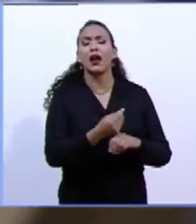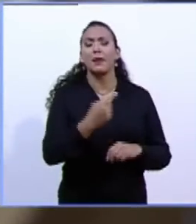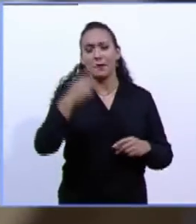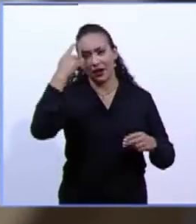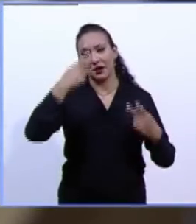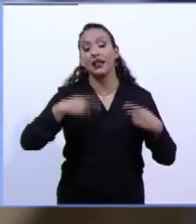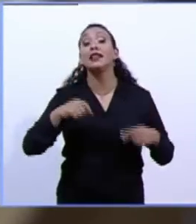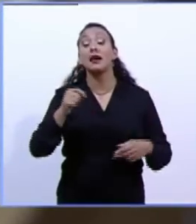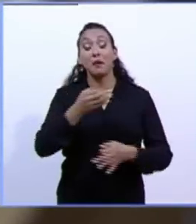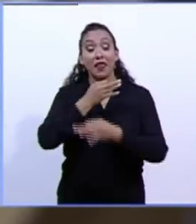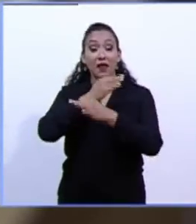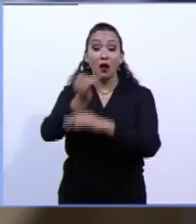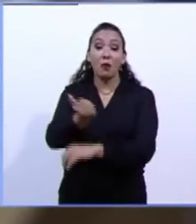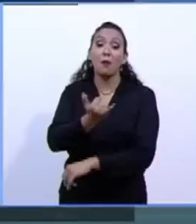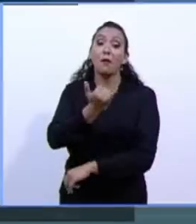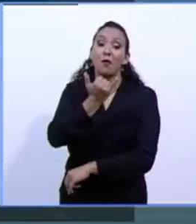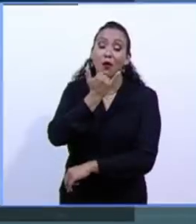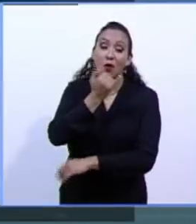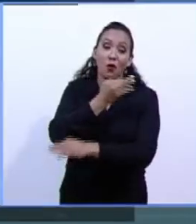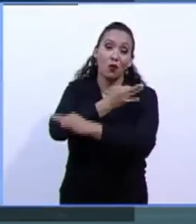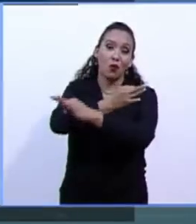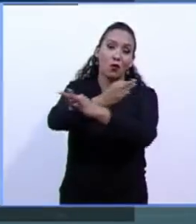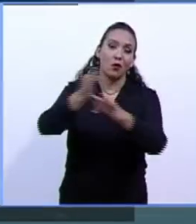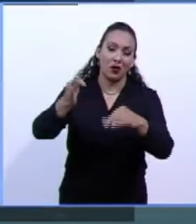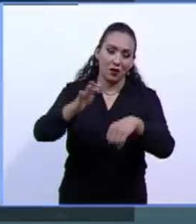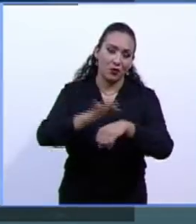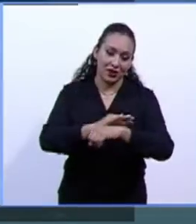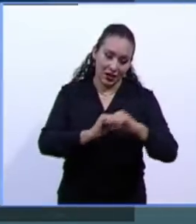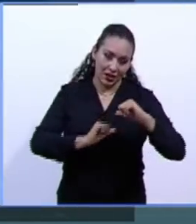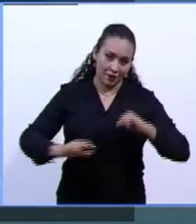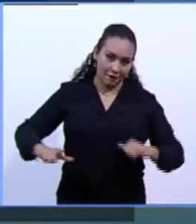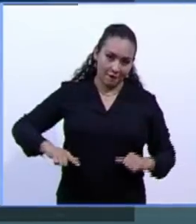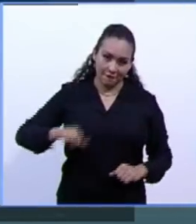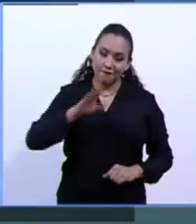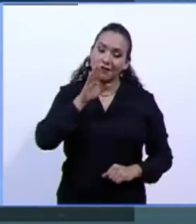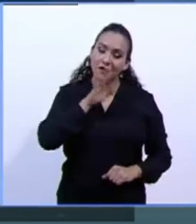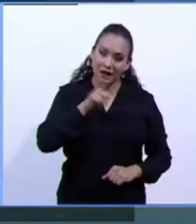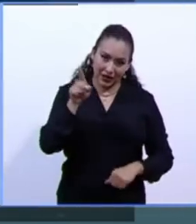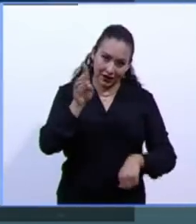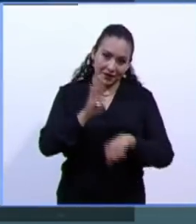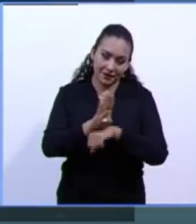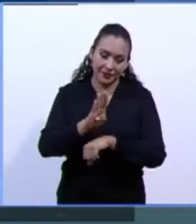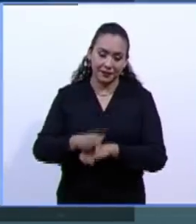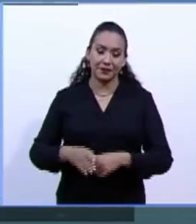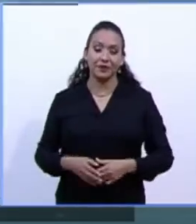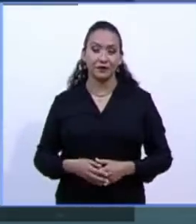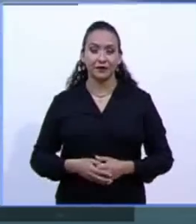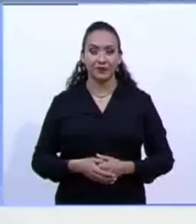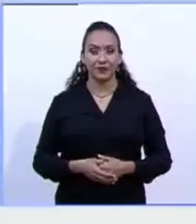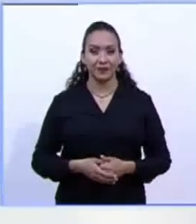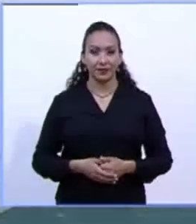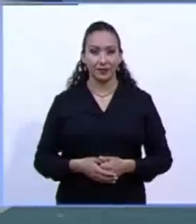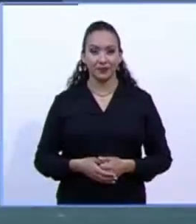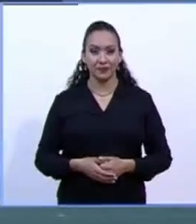pública por haber, precisamente por parte, pues, de las autoridades brasileñas.